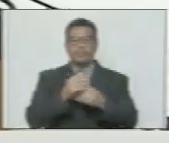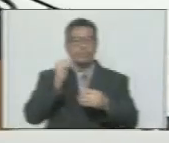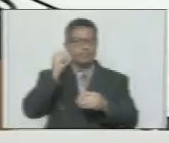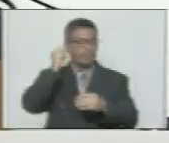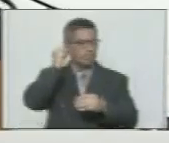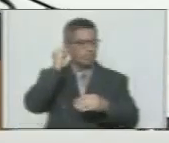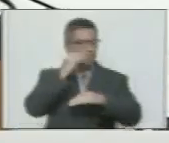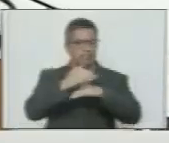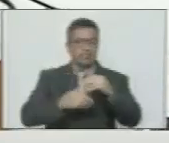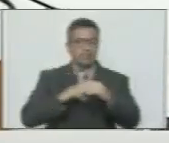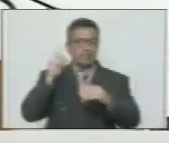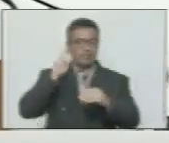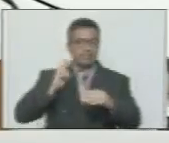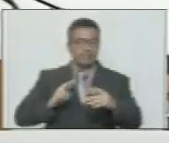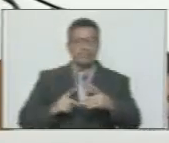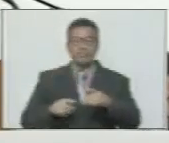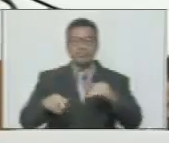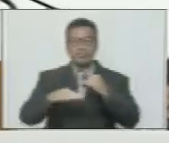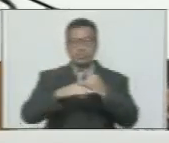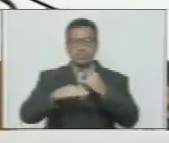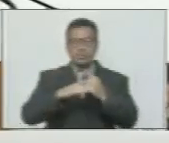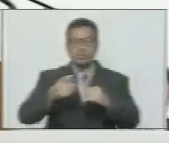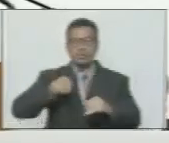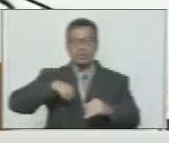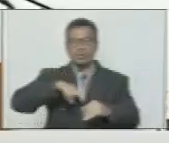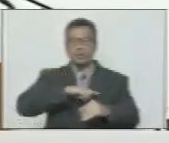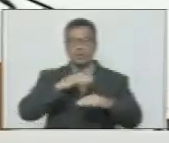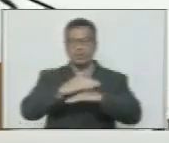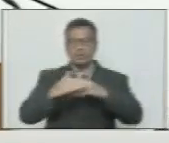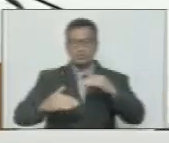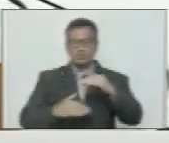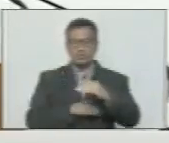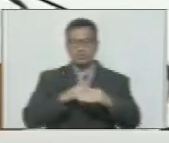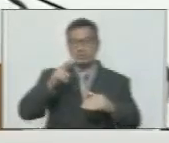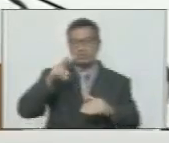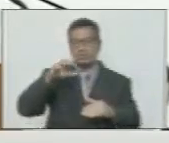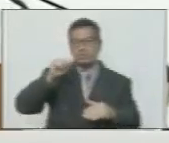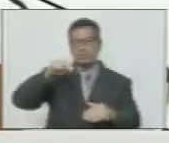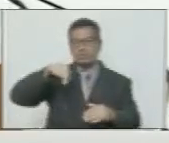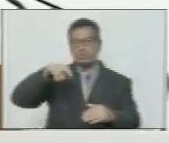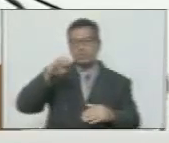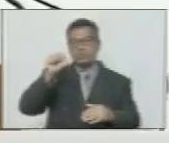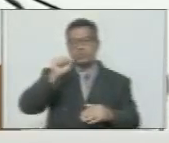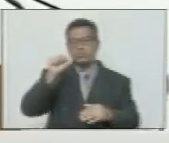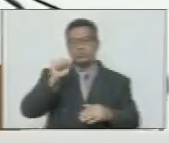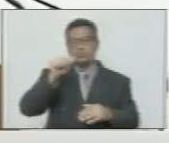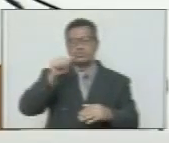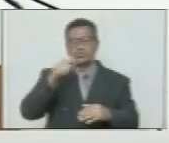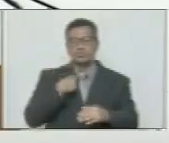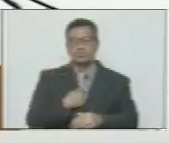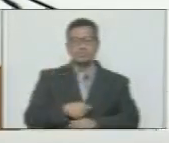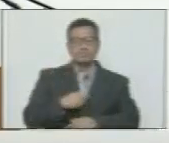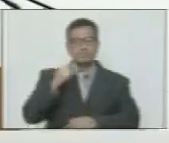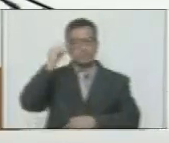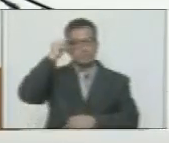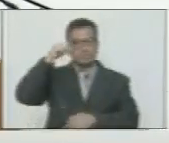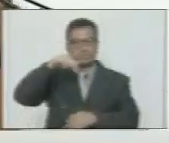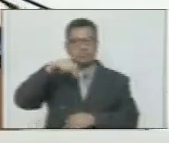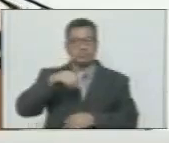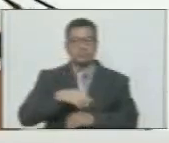ciudadana vicepresidenta Iri Varela, igualmente a nuestra vicepresidenta Vanessa Montero.